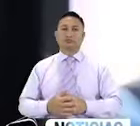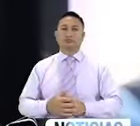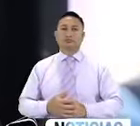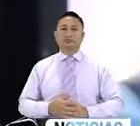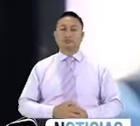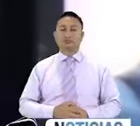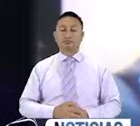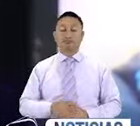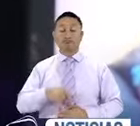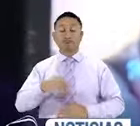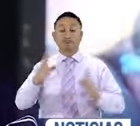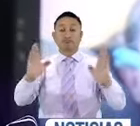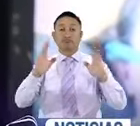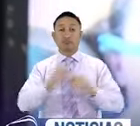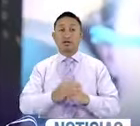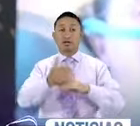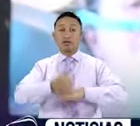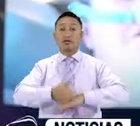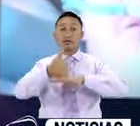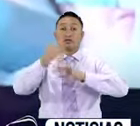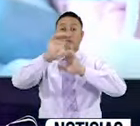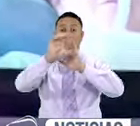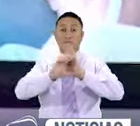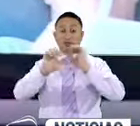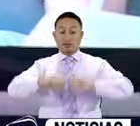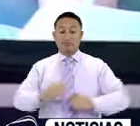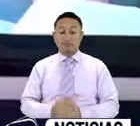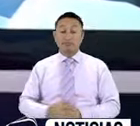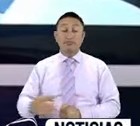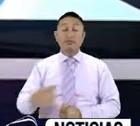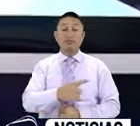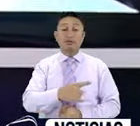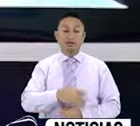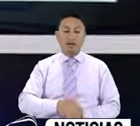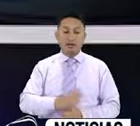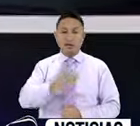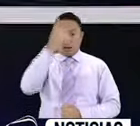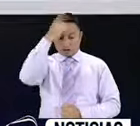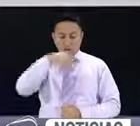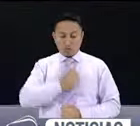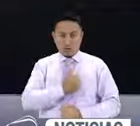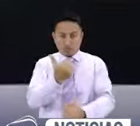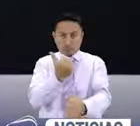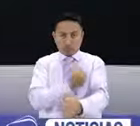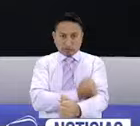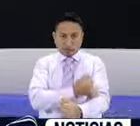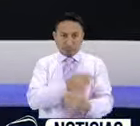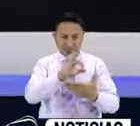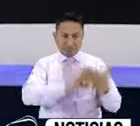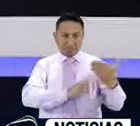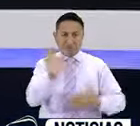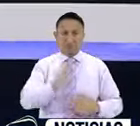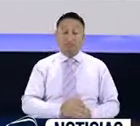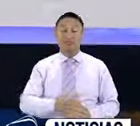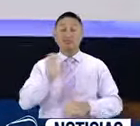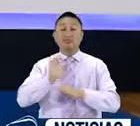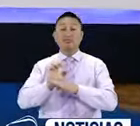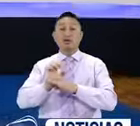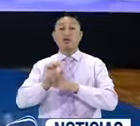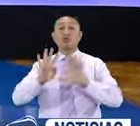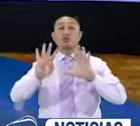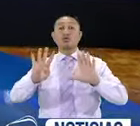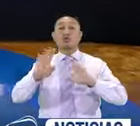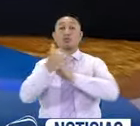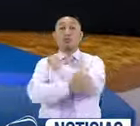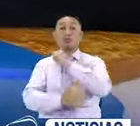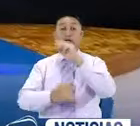Atención, la Corte Constitucional despenalizó la eutanasia. Con esto, el Ecuador se convierte en el 9º país del mundo y en